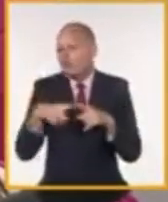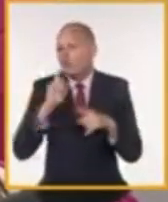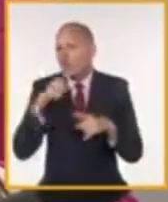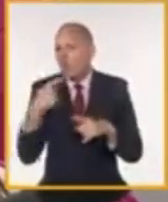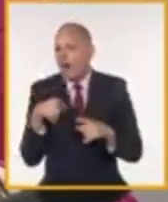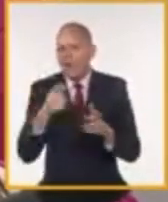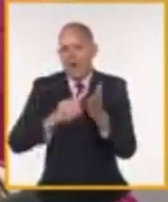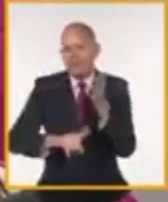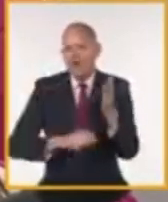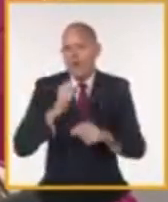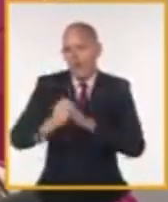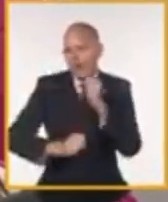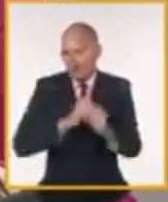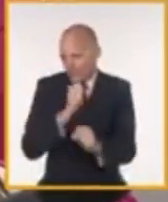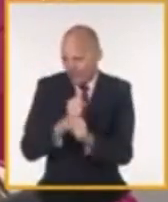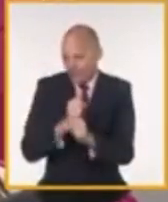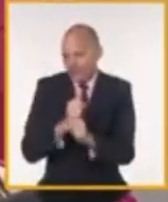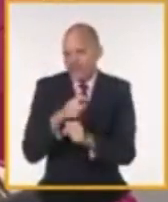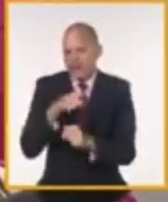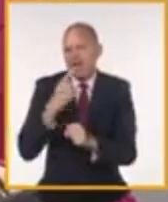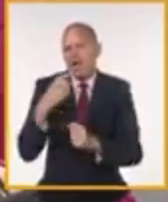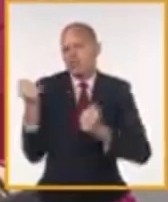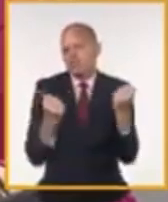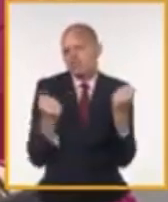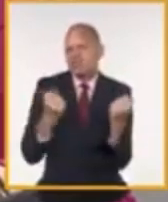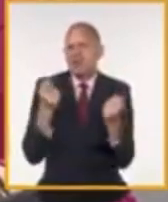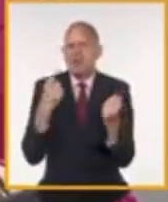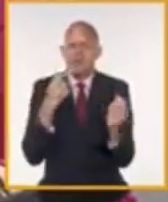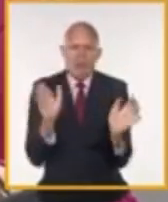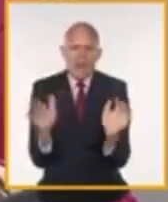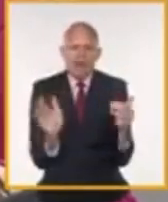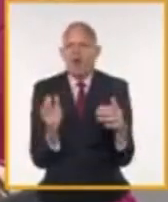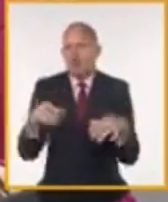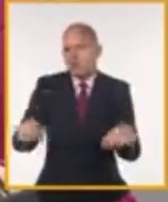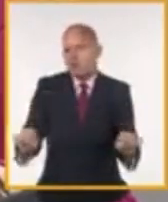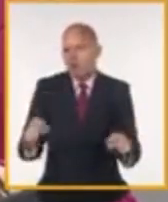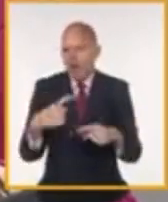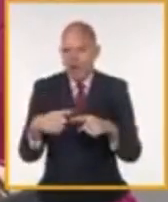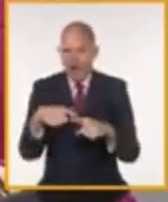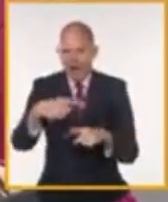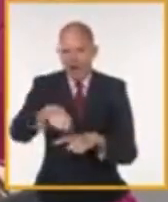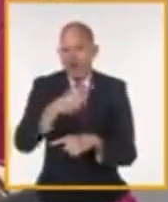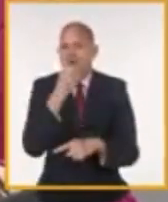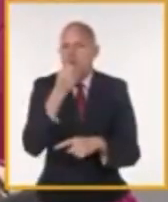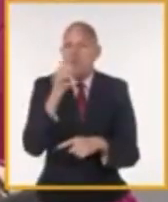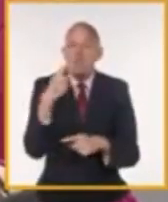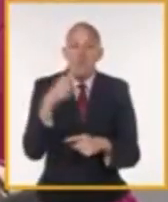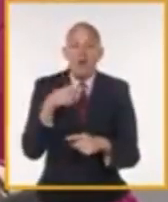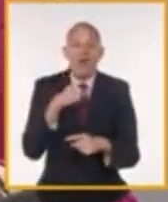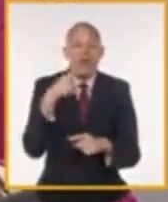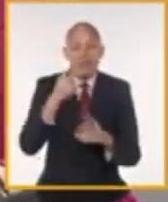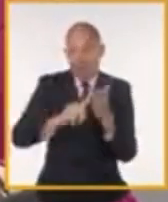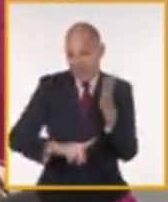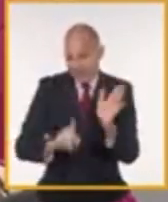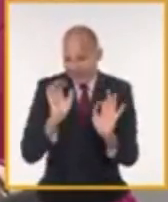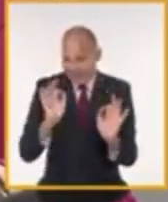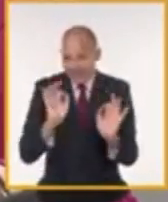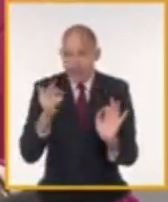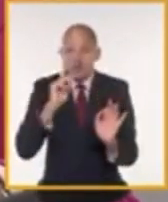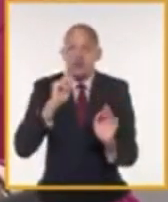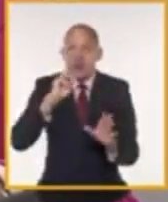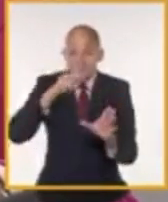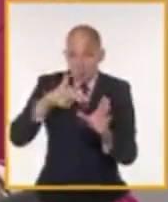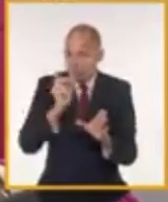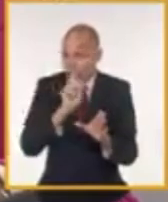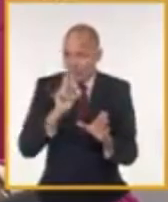las comunidades pesqueras a la venta de productos más cercanos a los centros vulnerables, a la población, y es más asequible